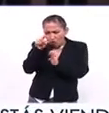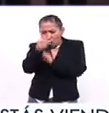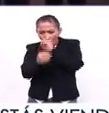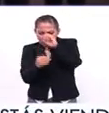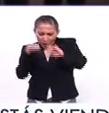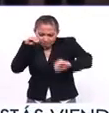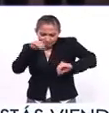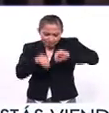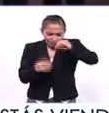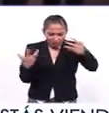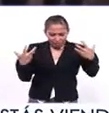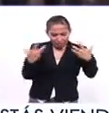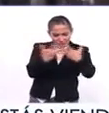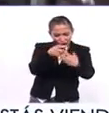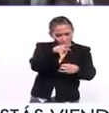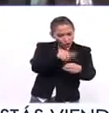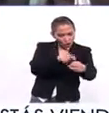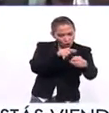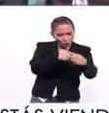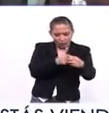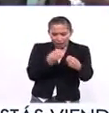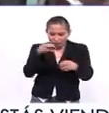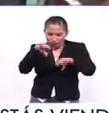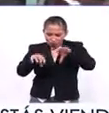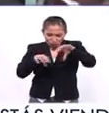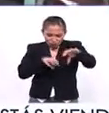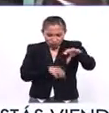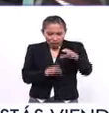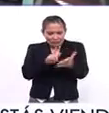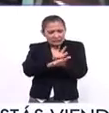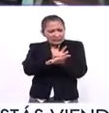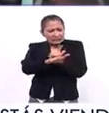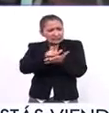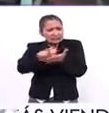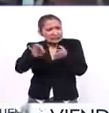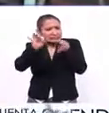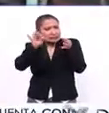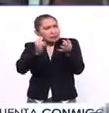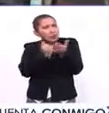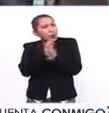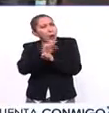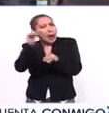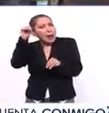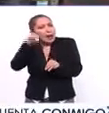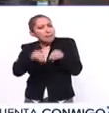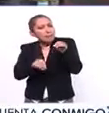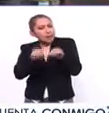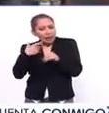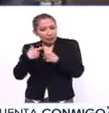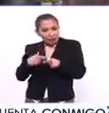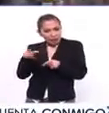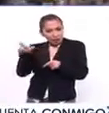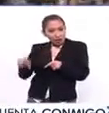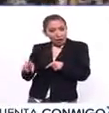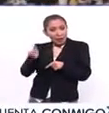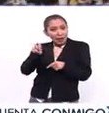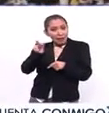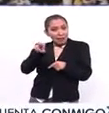obra, la armonía del color y el volumen, la pulcritud en las decisiones del artista que es